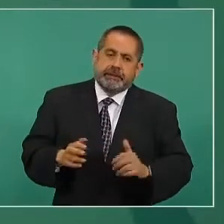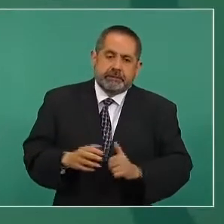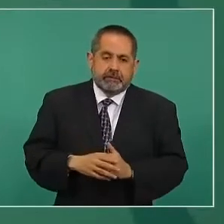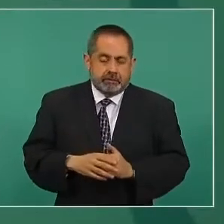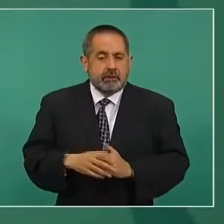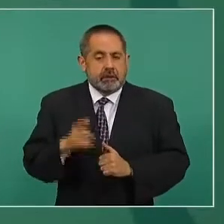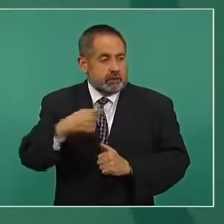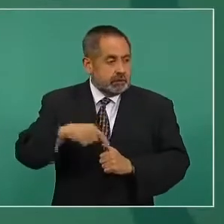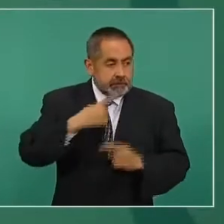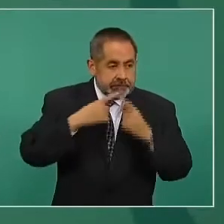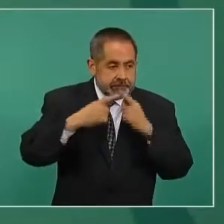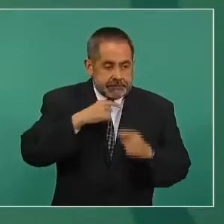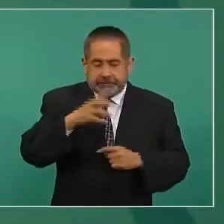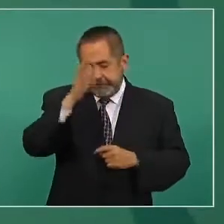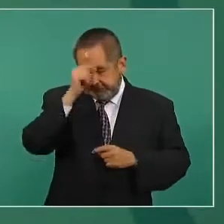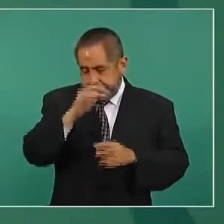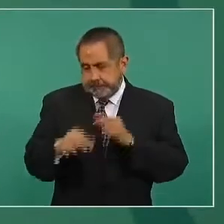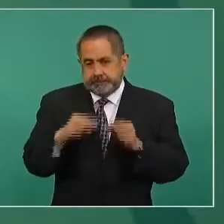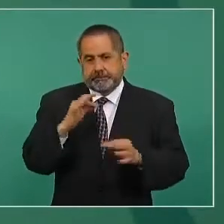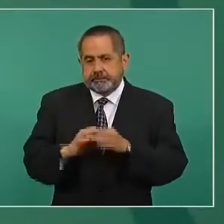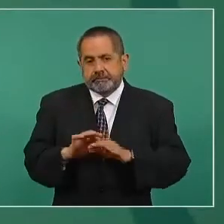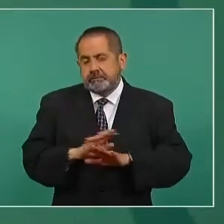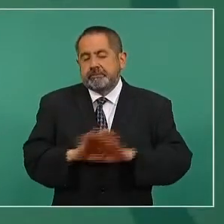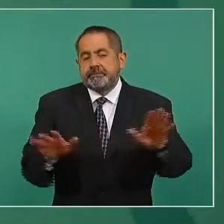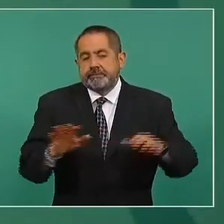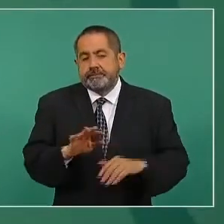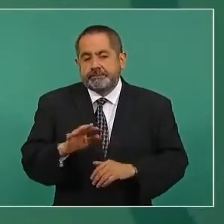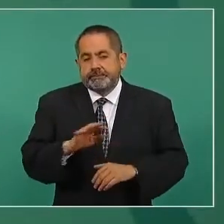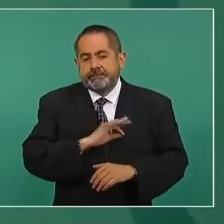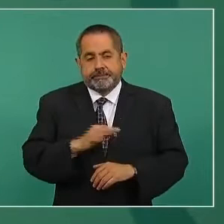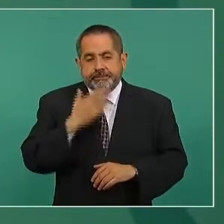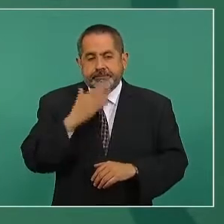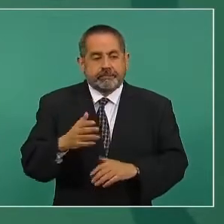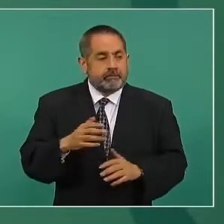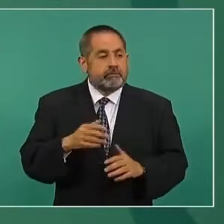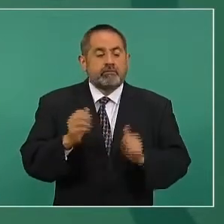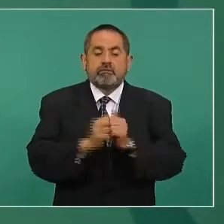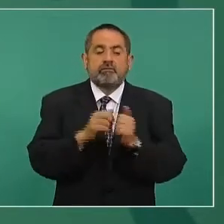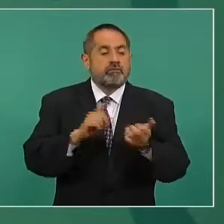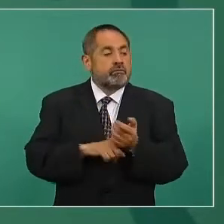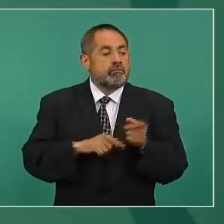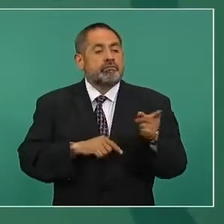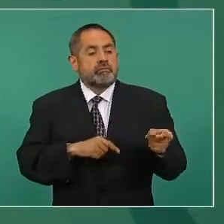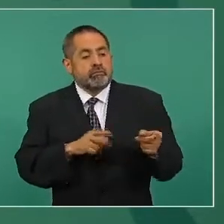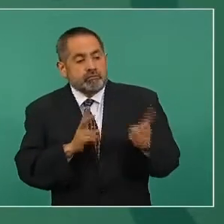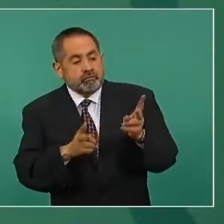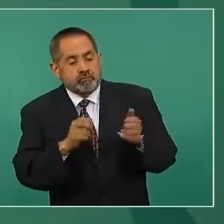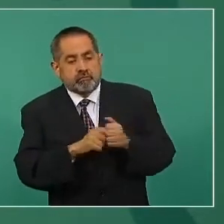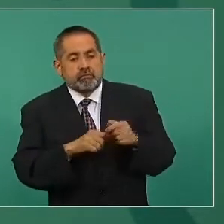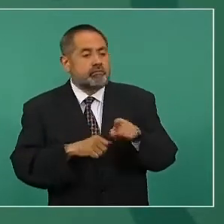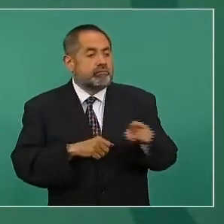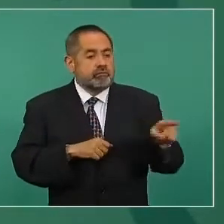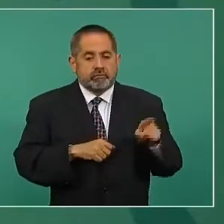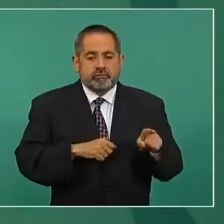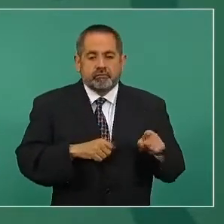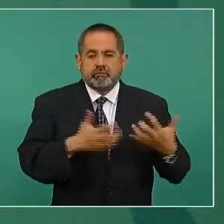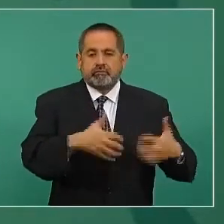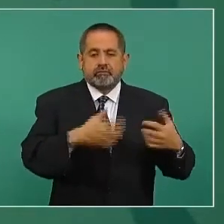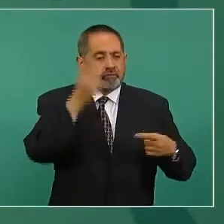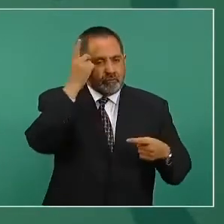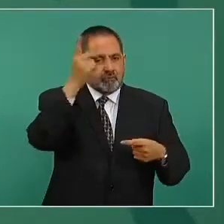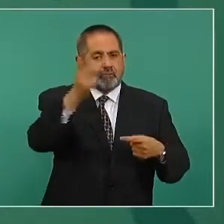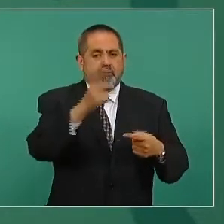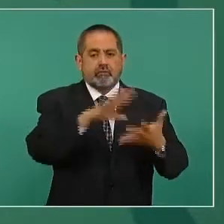Eso fue lo que se logró en la negociación con los empresarios de